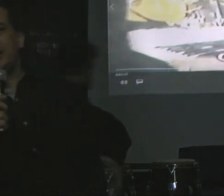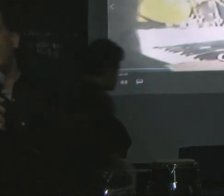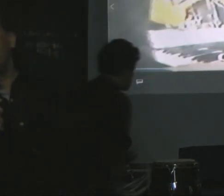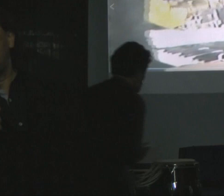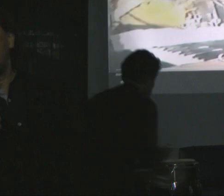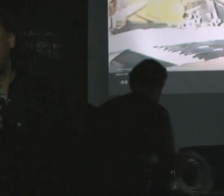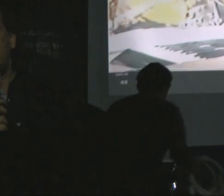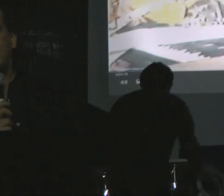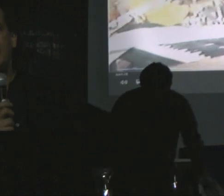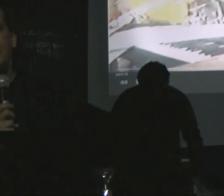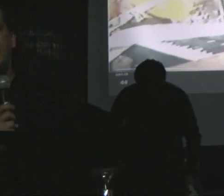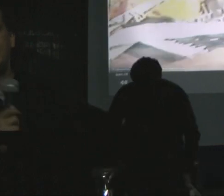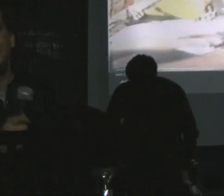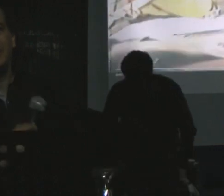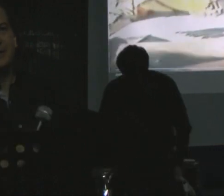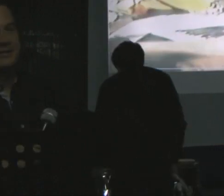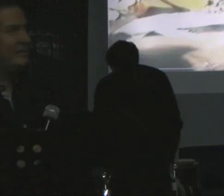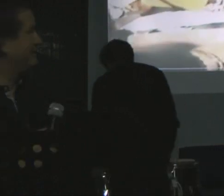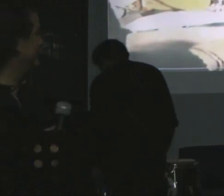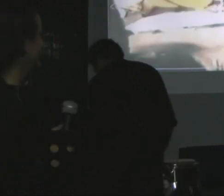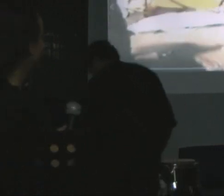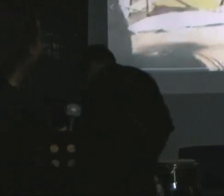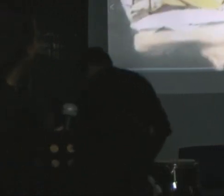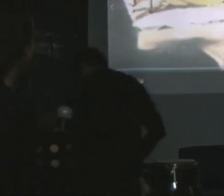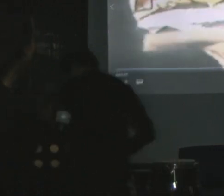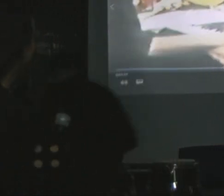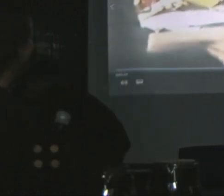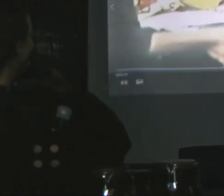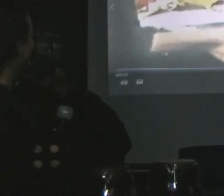tocando por allá en la Rebenga.